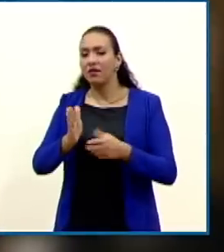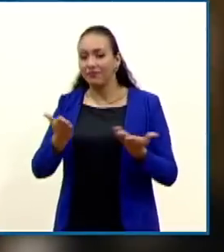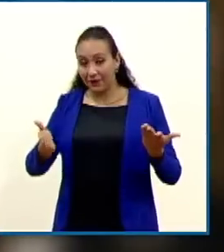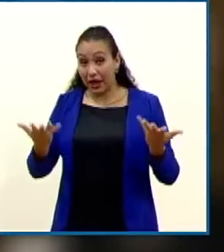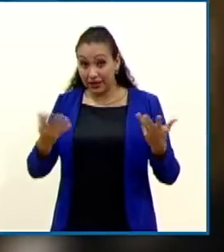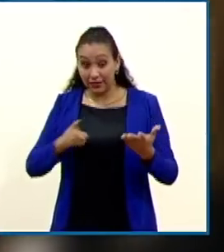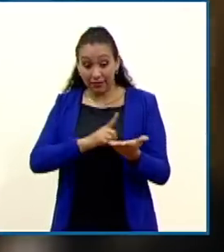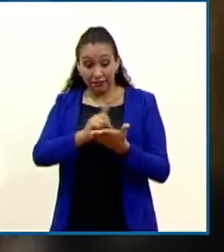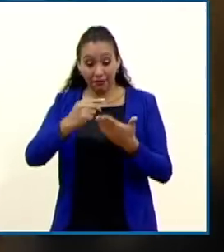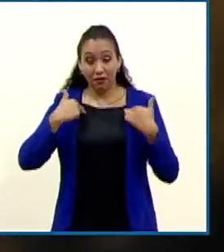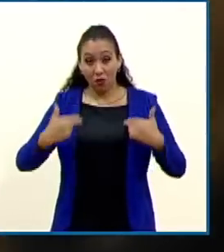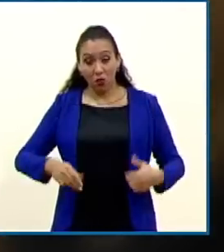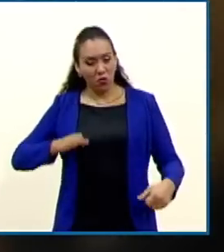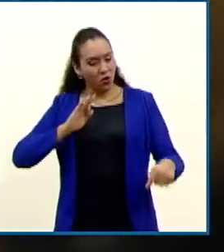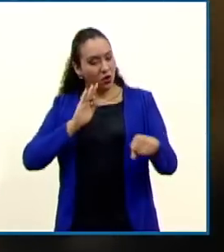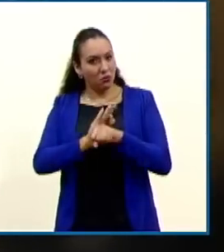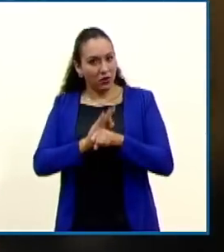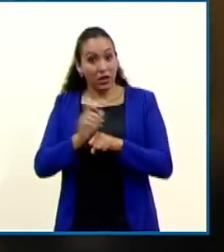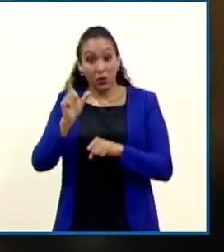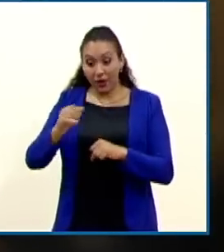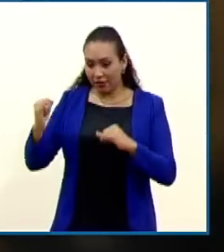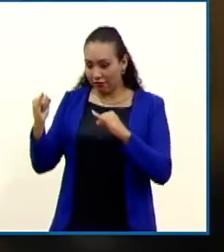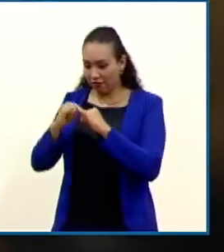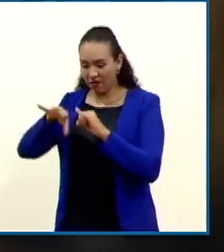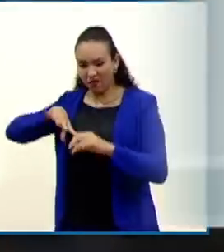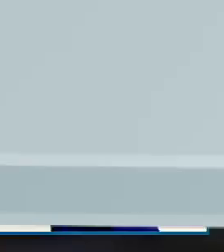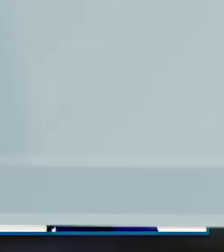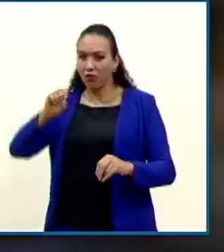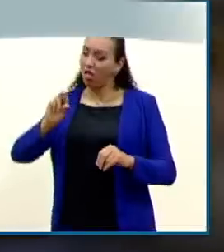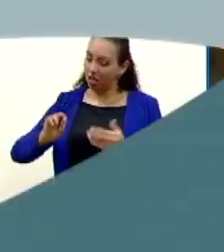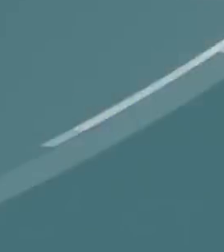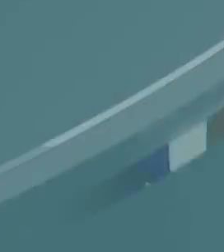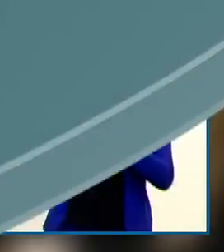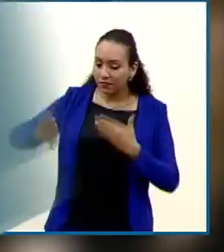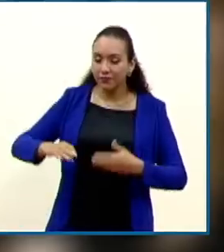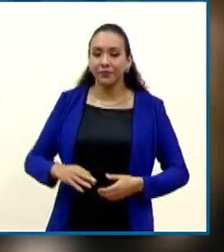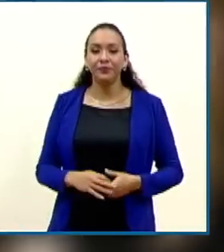y evitar los abusos de poder.